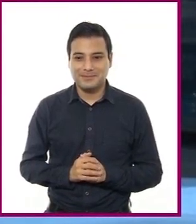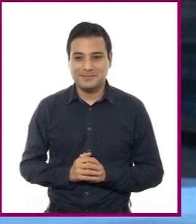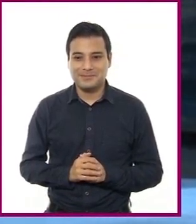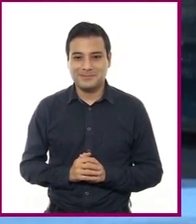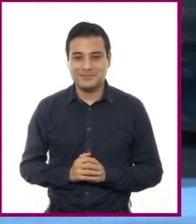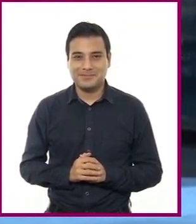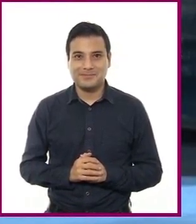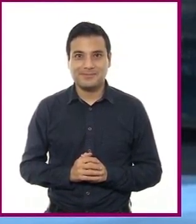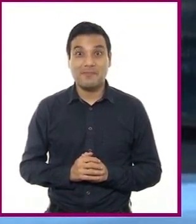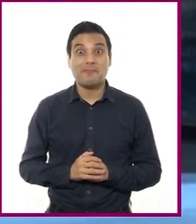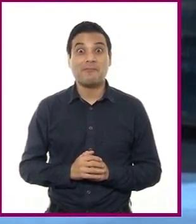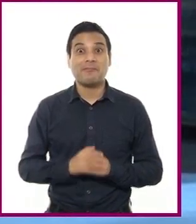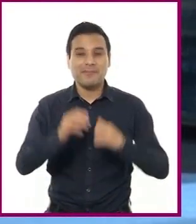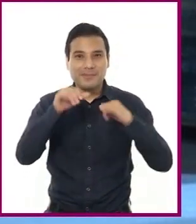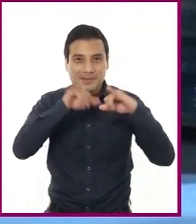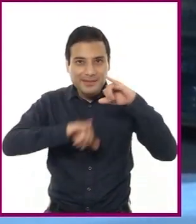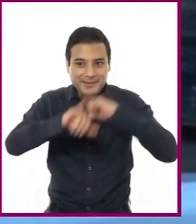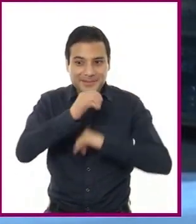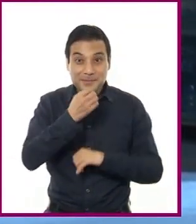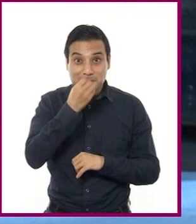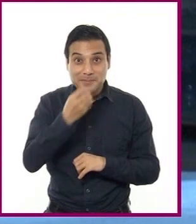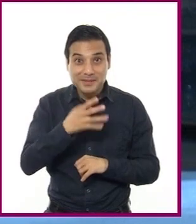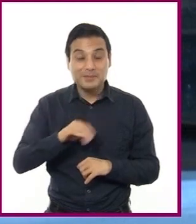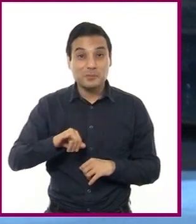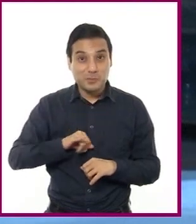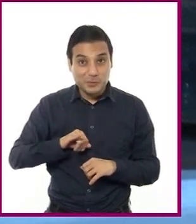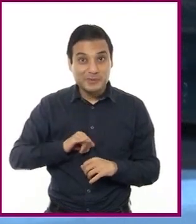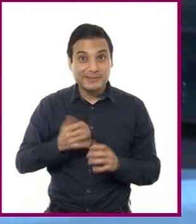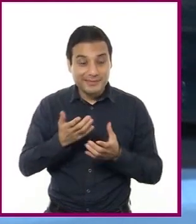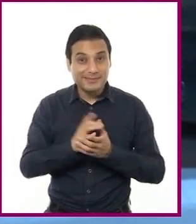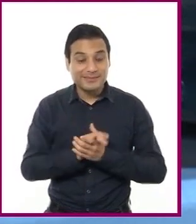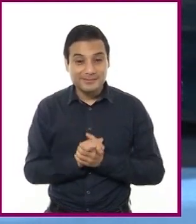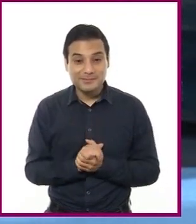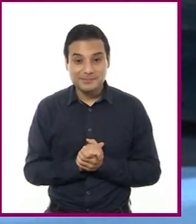¡Qué padre experimento, maestra!